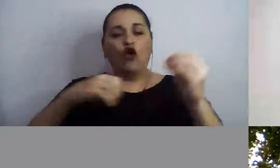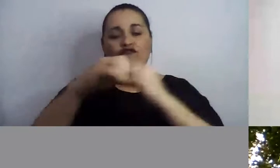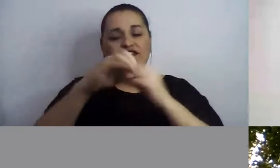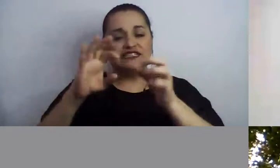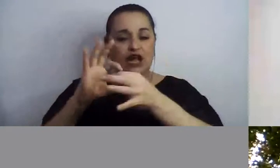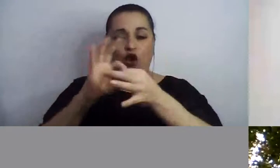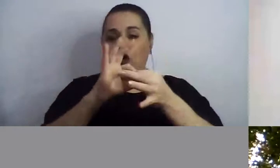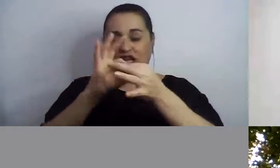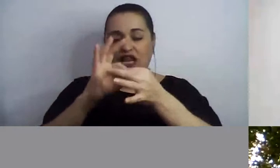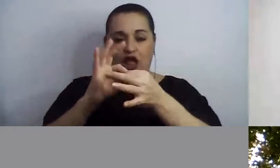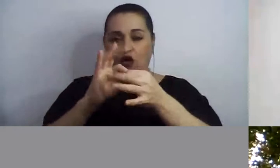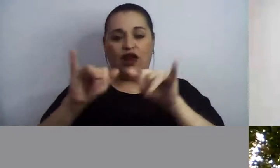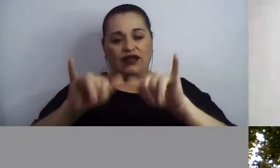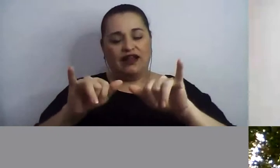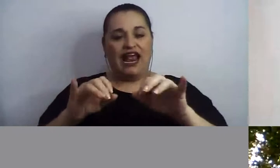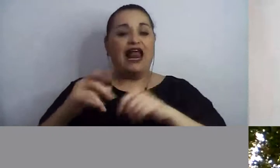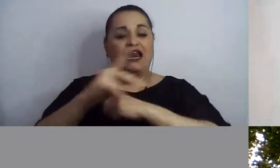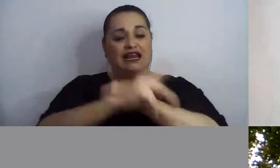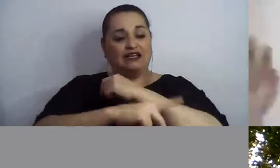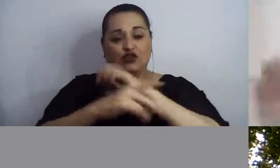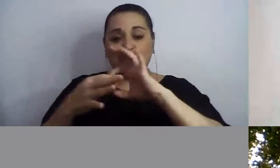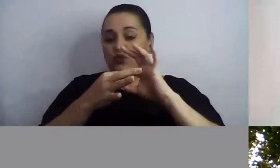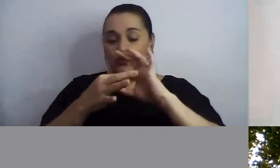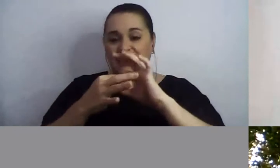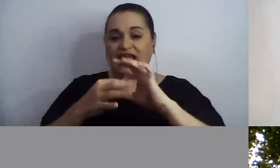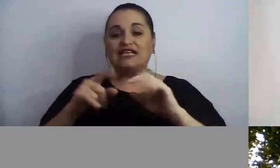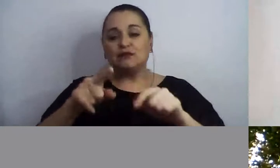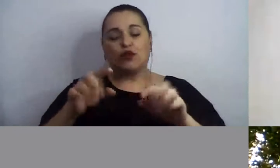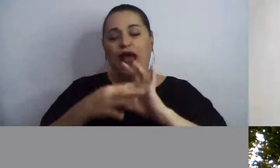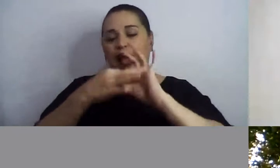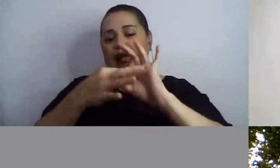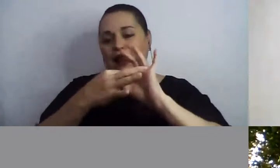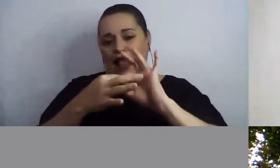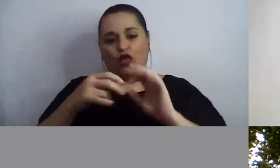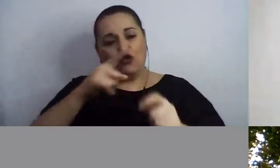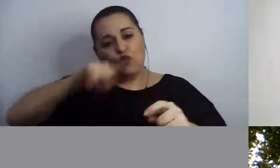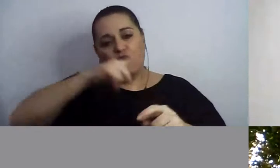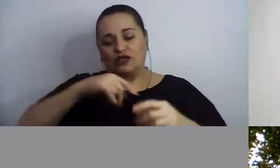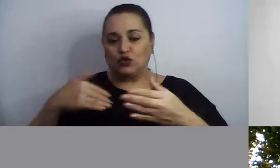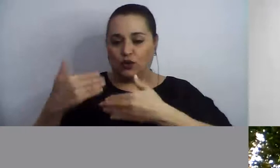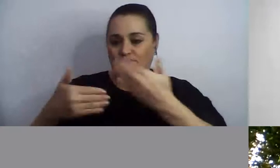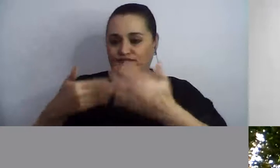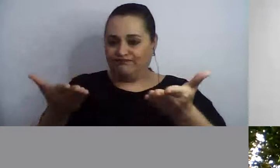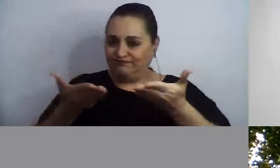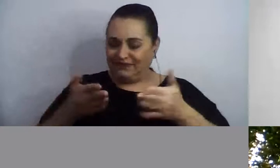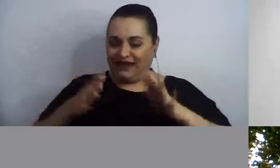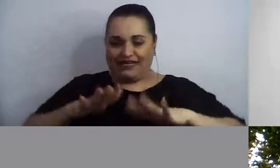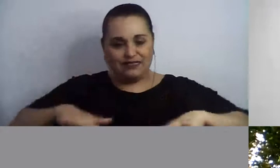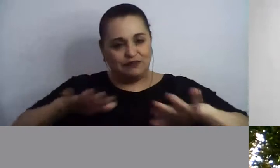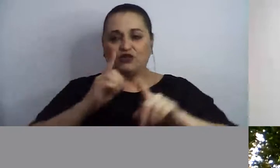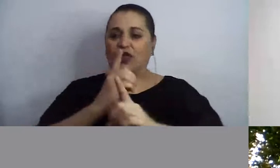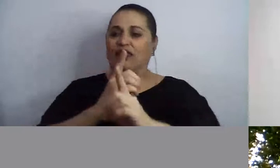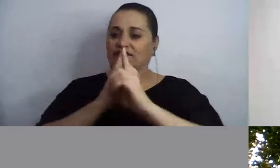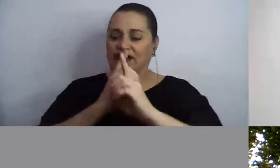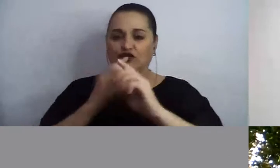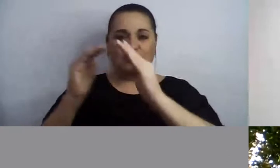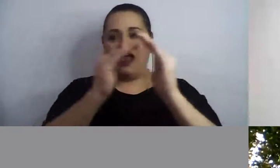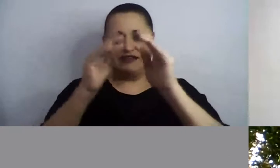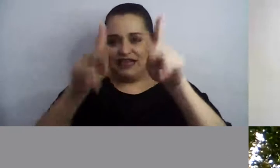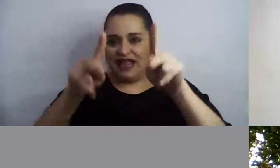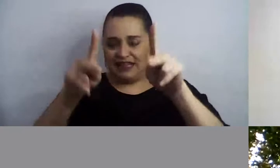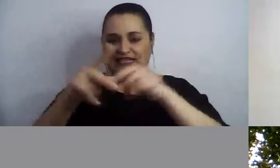Coordinadora Residente de Naciones Unidas justamente por ser un aliado nuestro en la generación de este espacio, así como a la Defensoría de los Habitantes de la